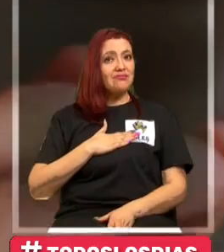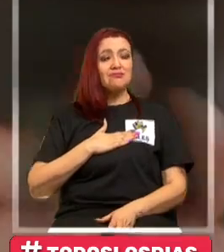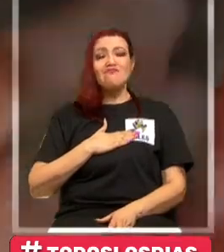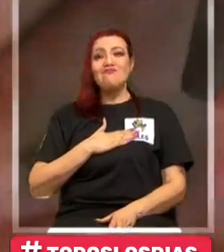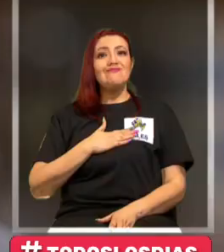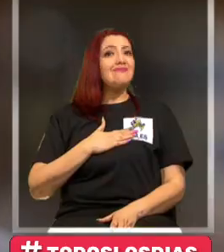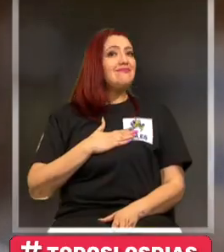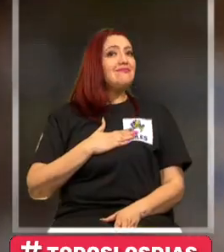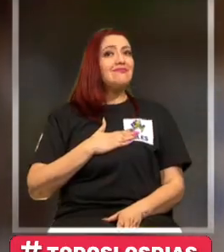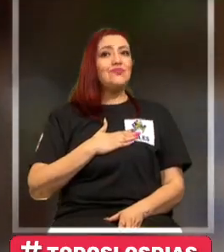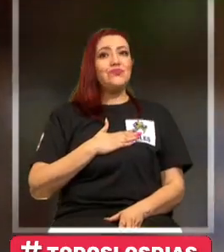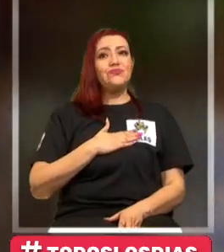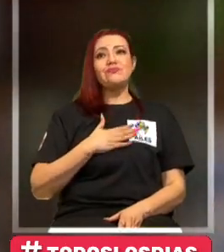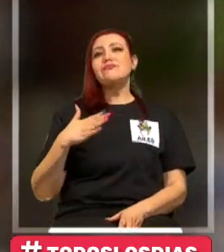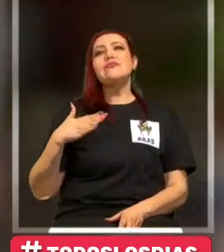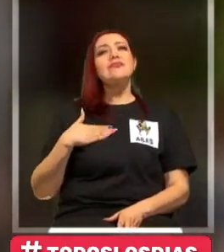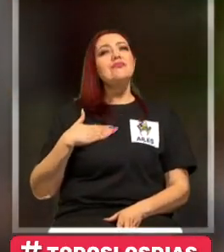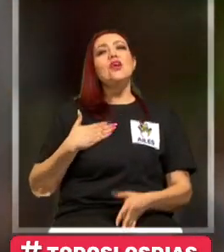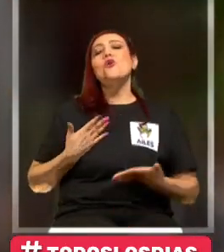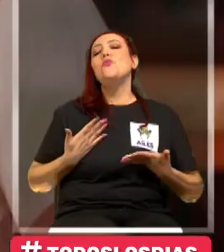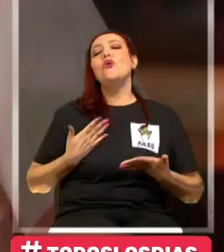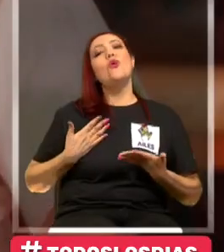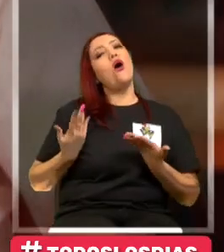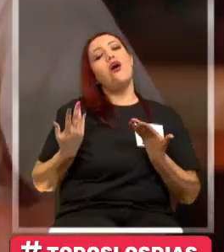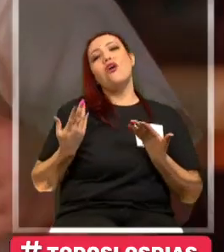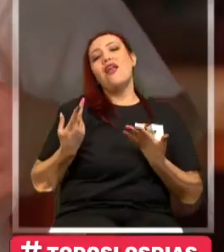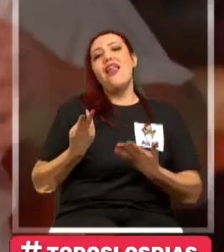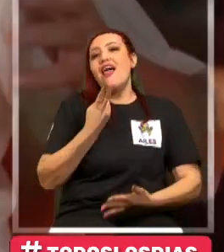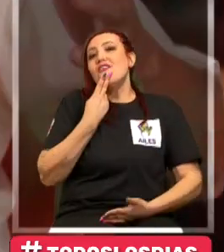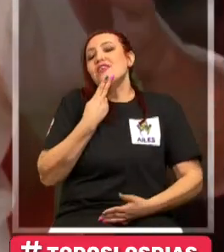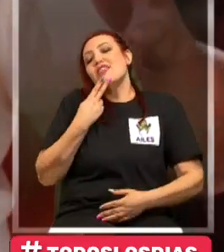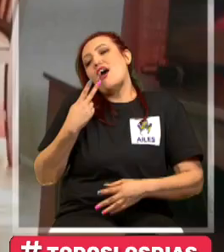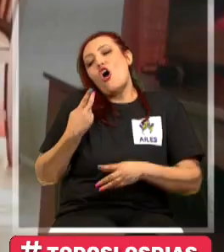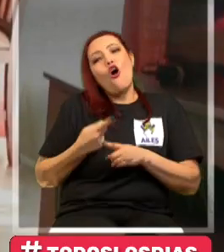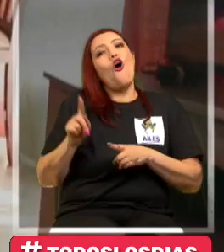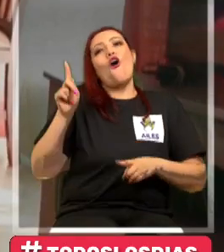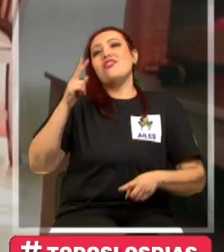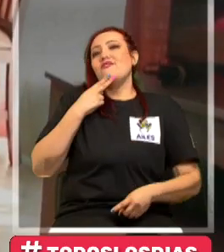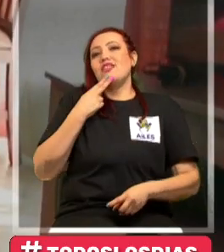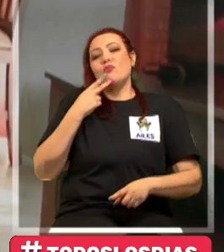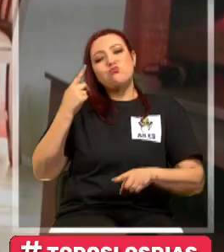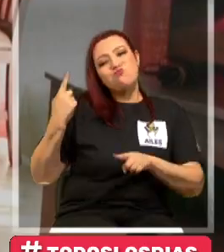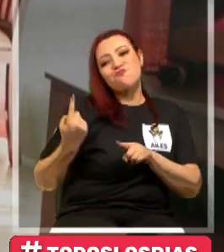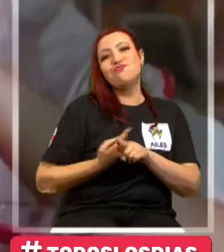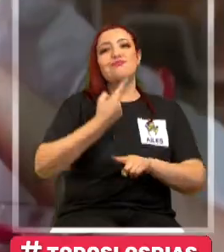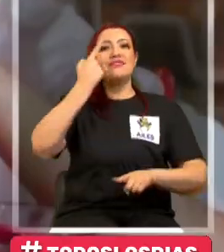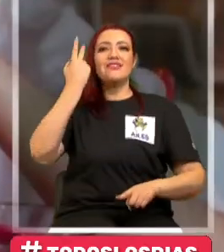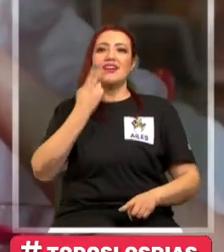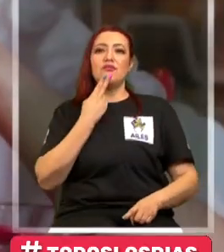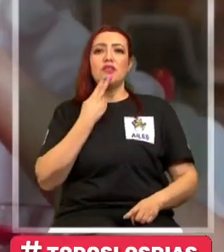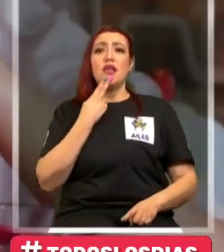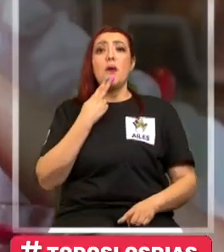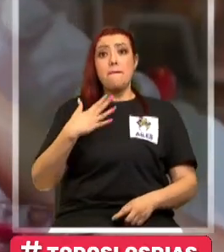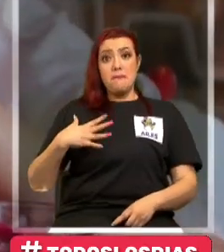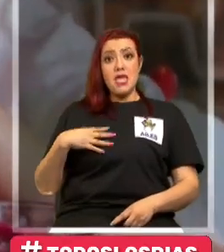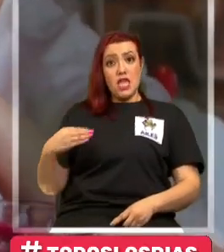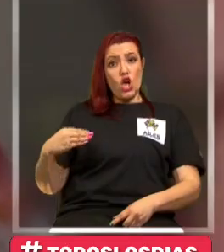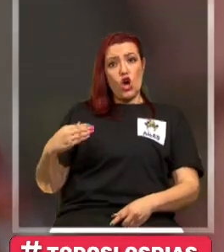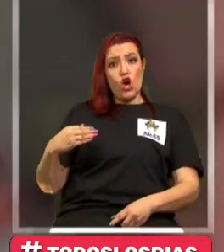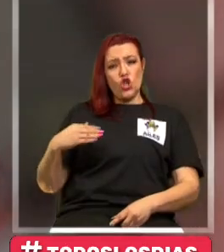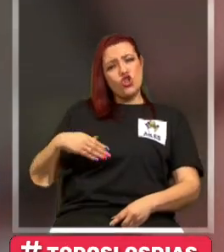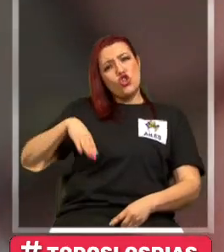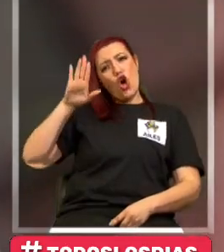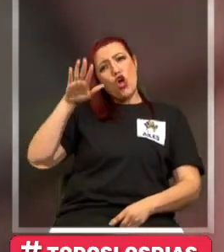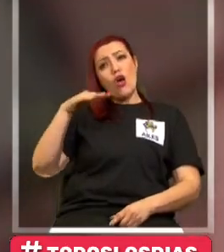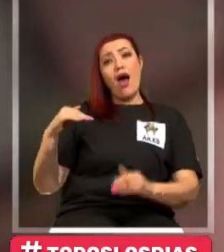fue como renovar la vida. Porque ya mis otros 4 hijos ya están todos adultos. Ya 12 años con nosotros.